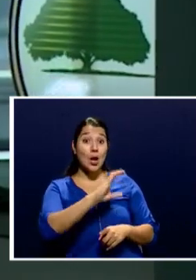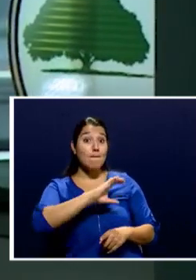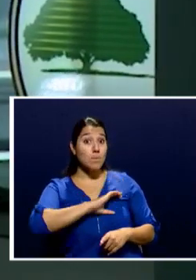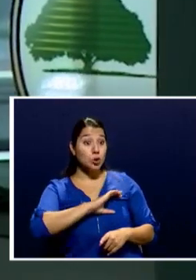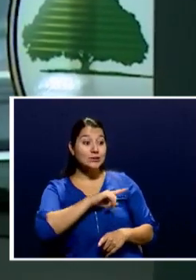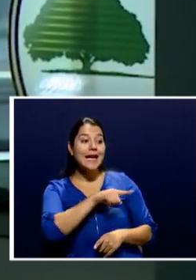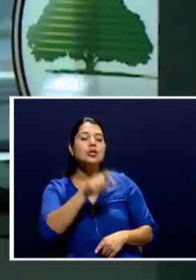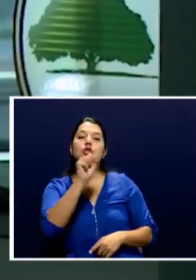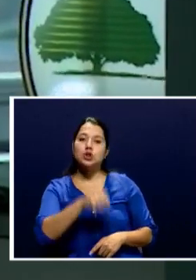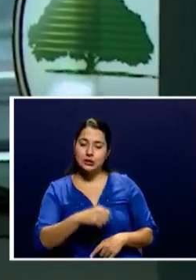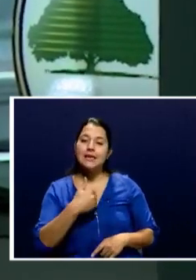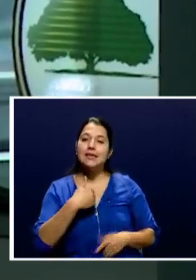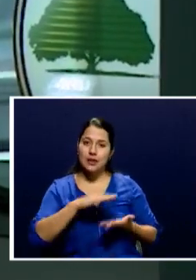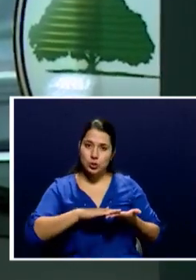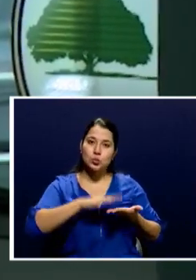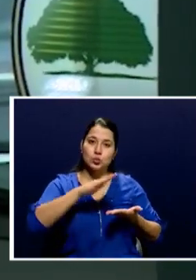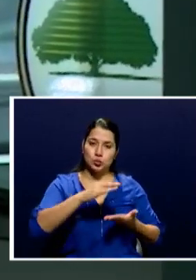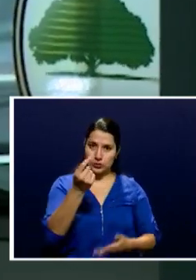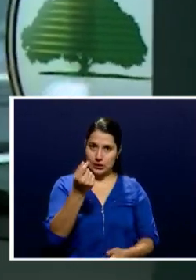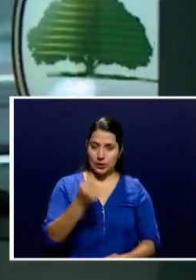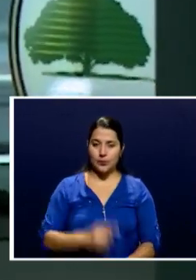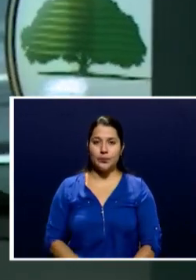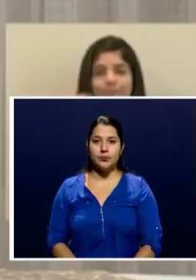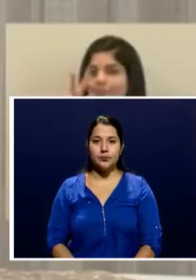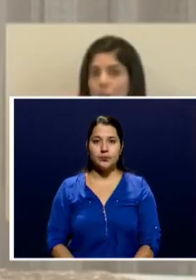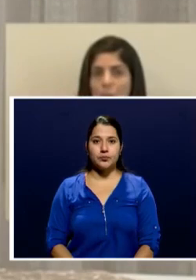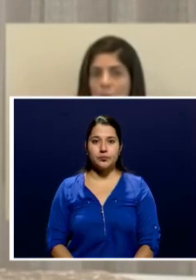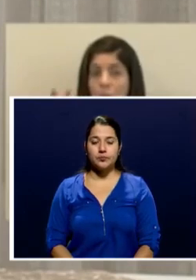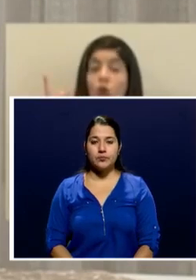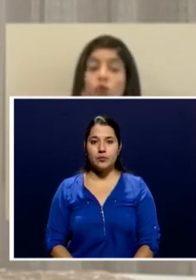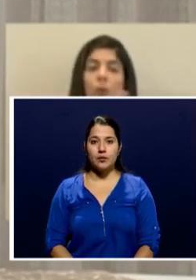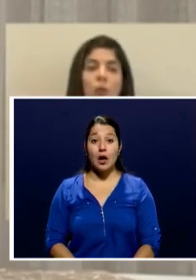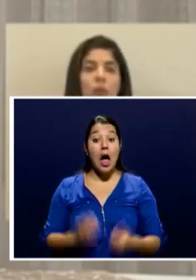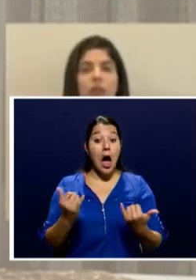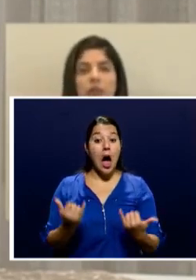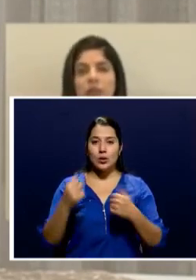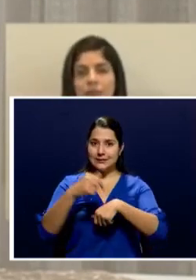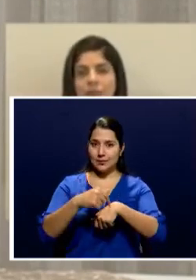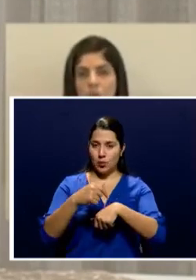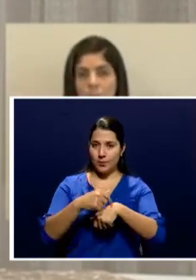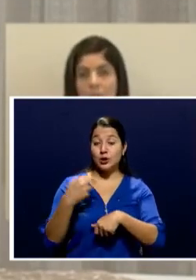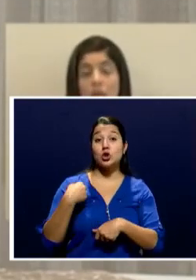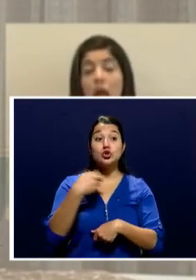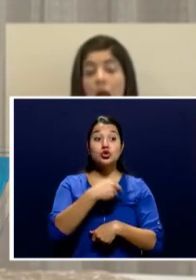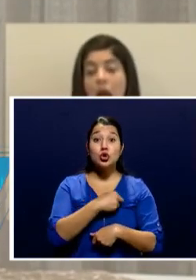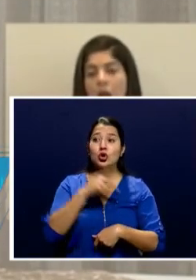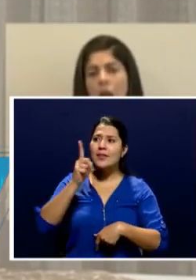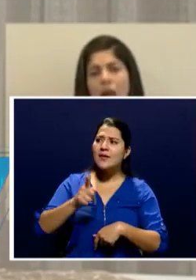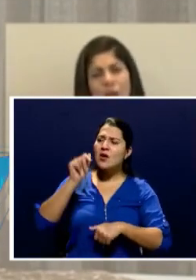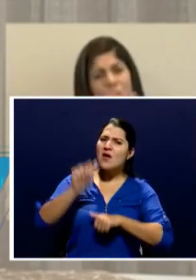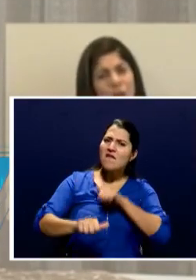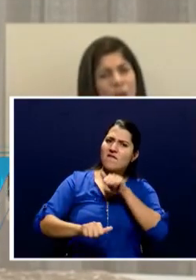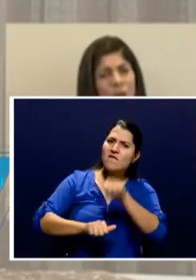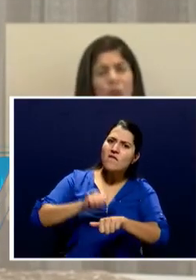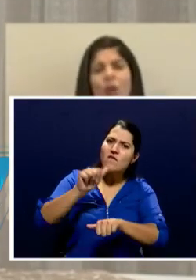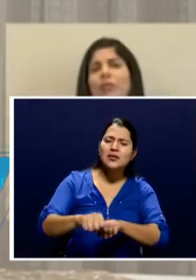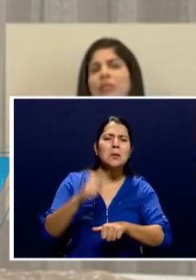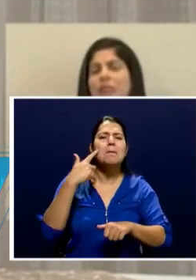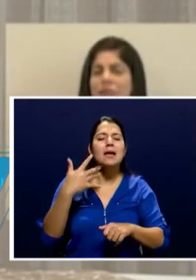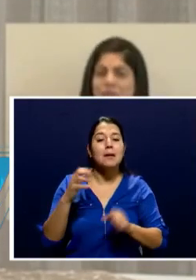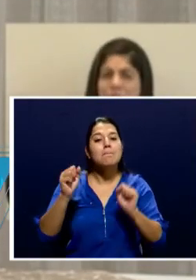sí recibirán este incentivo salarial. En este momento nos corresponde hacer un esfuerzo extraordinario